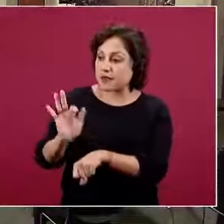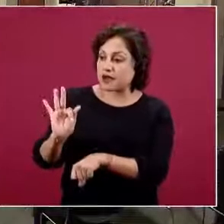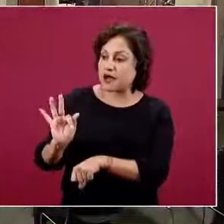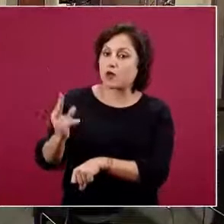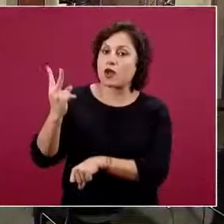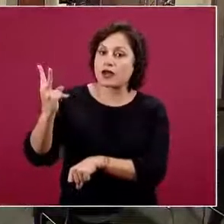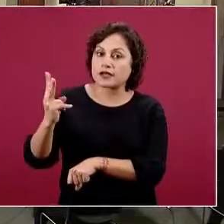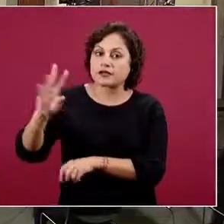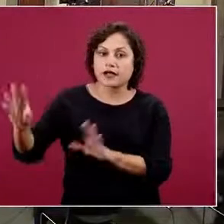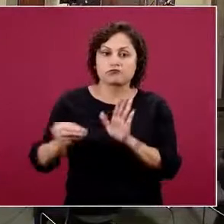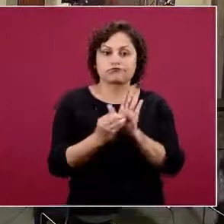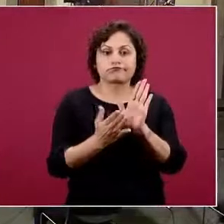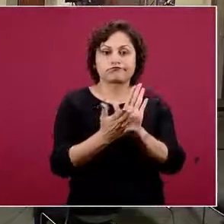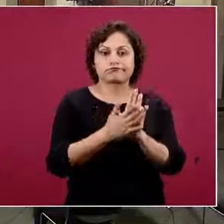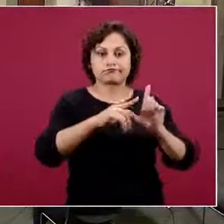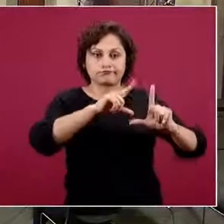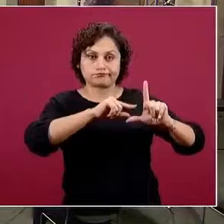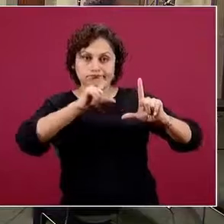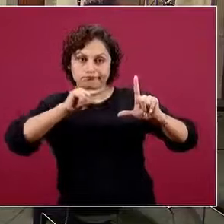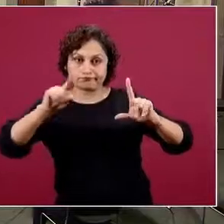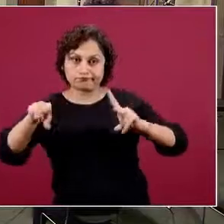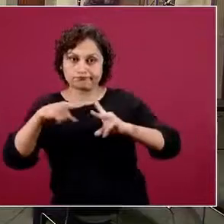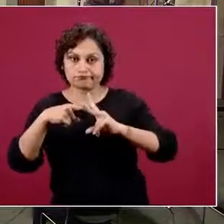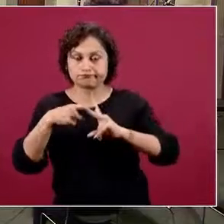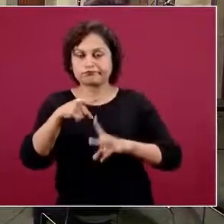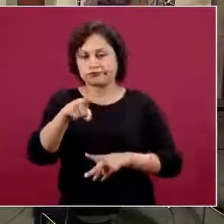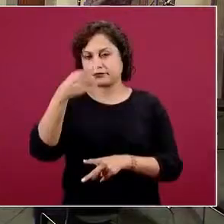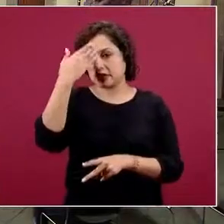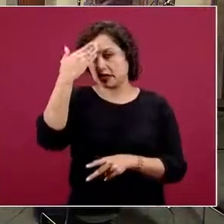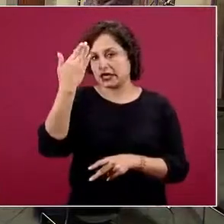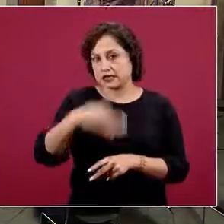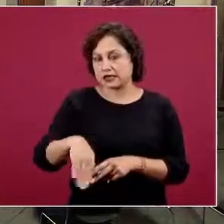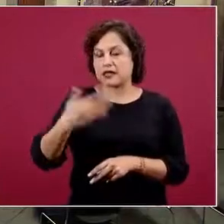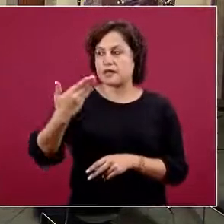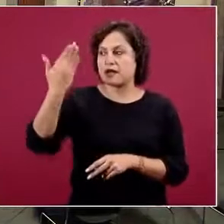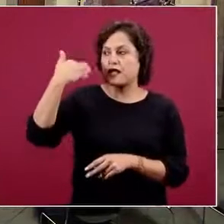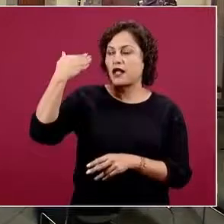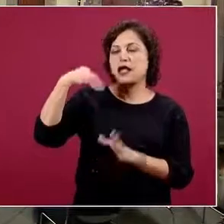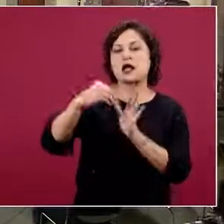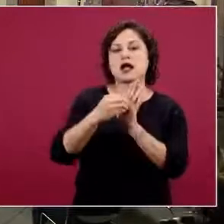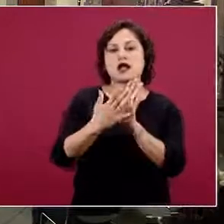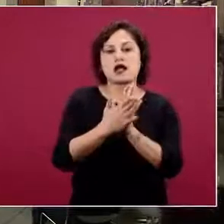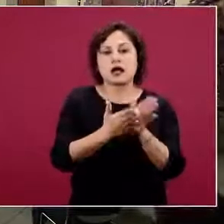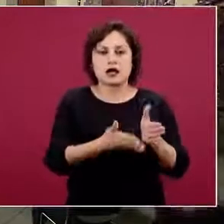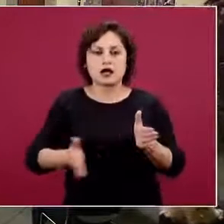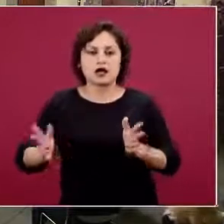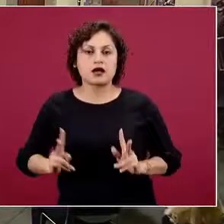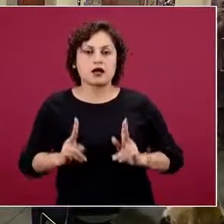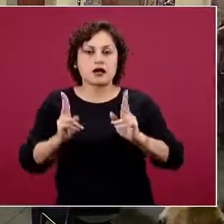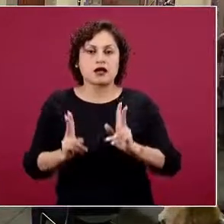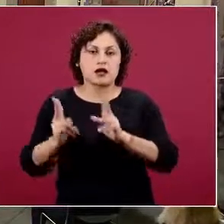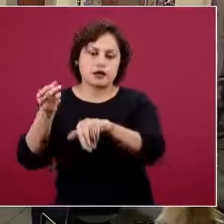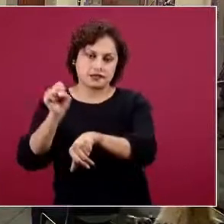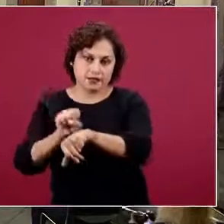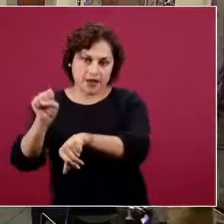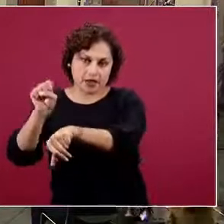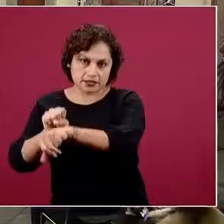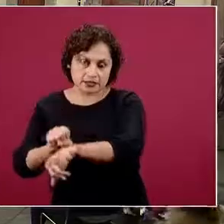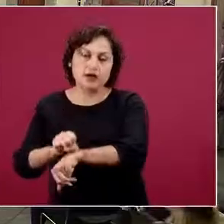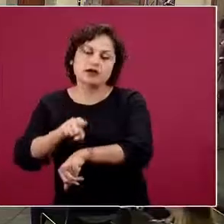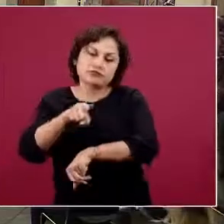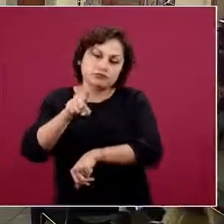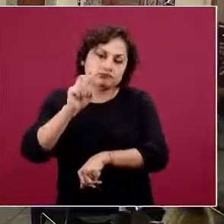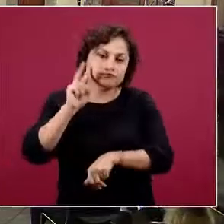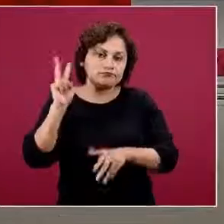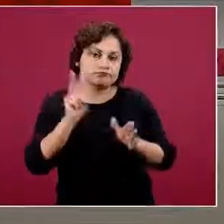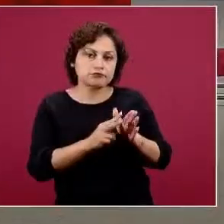ya el caso integrado en la estadística, ya que si ustedes revisan las estadísticas publicadas que son con corte semanal, pues van a encontrar que las mismas continúan